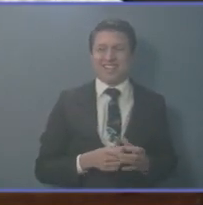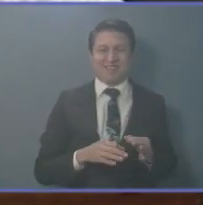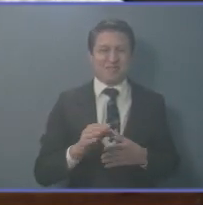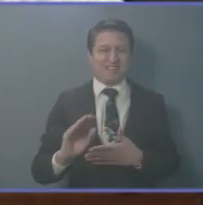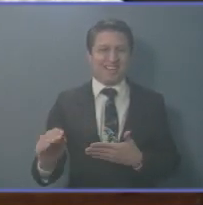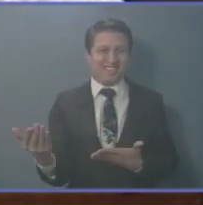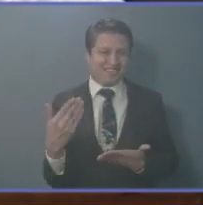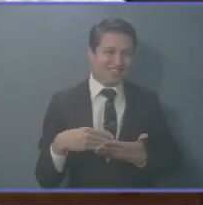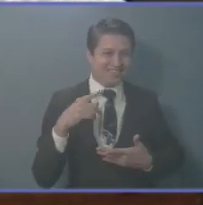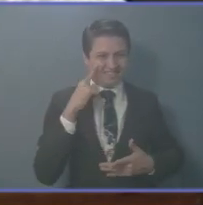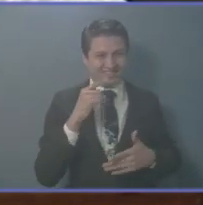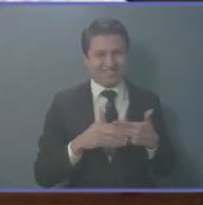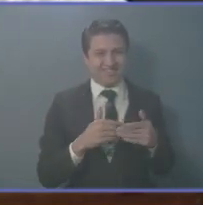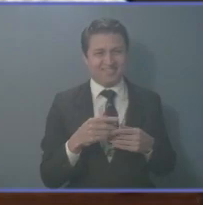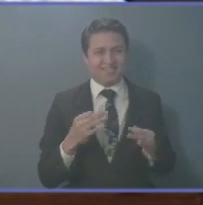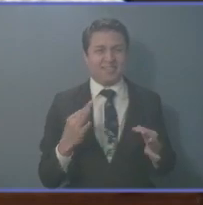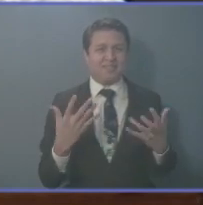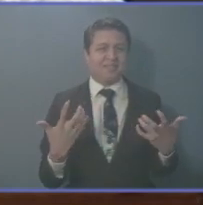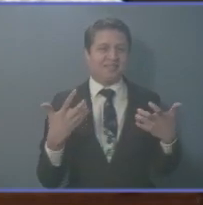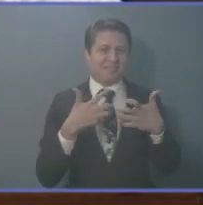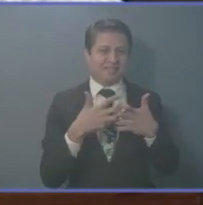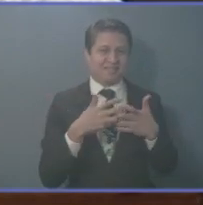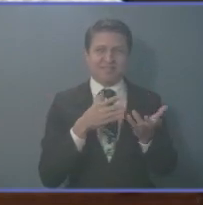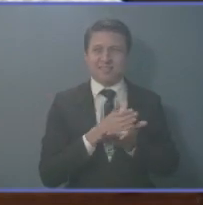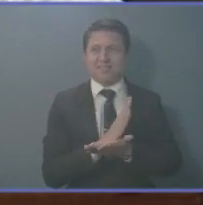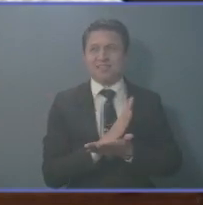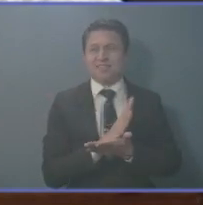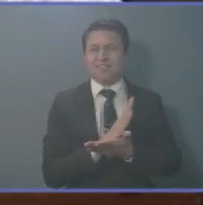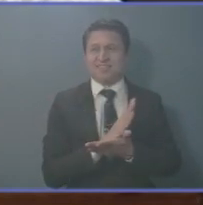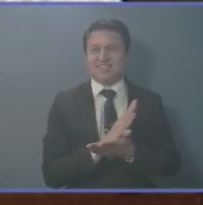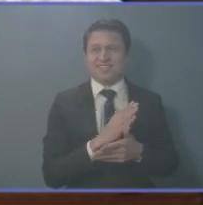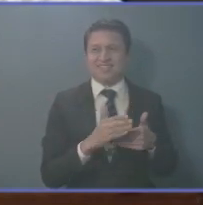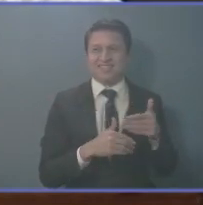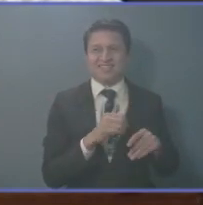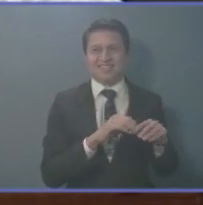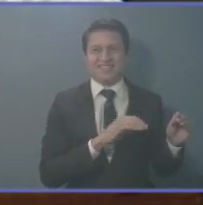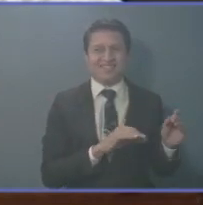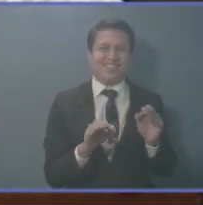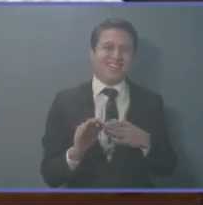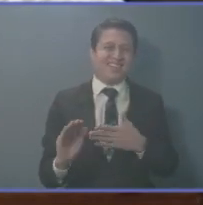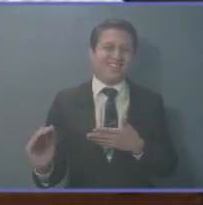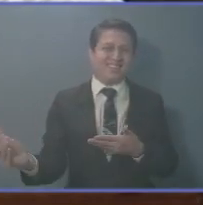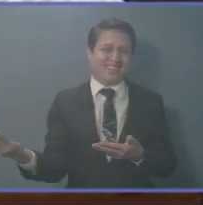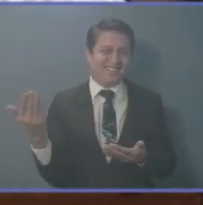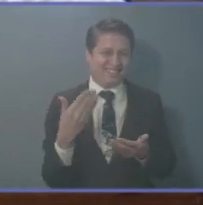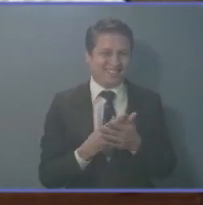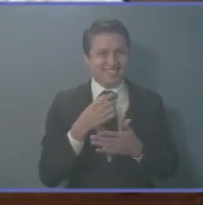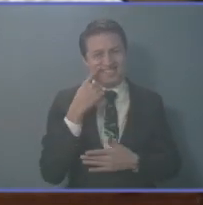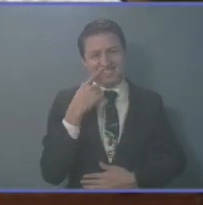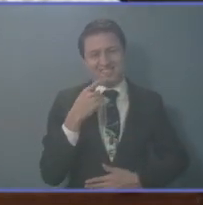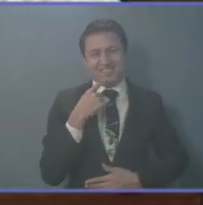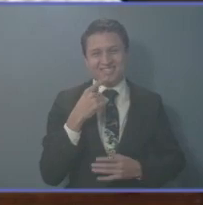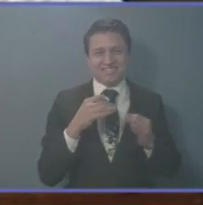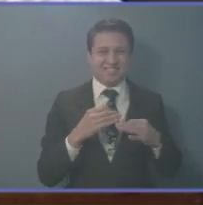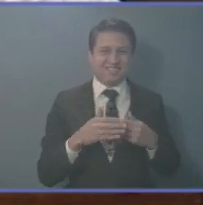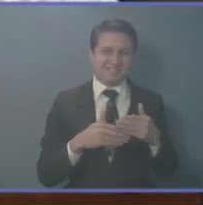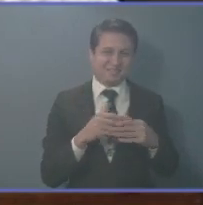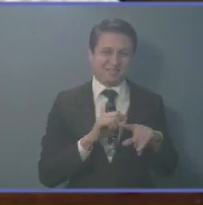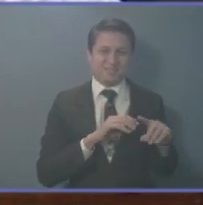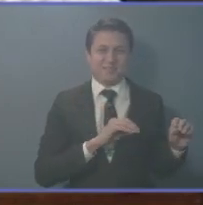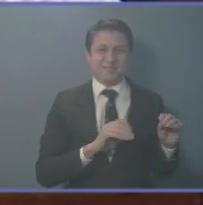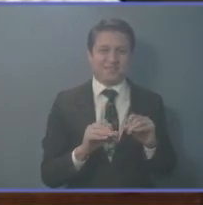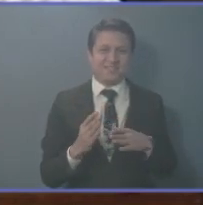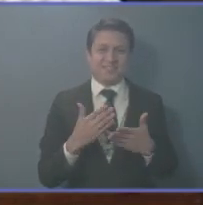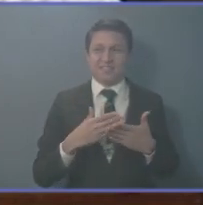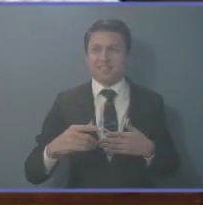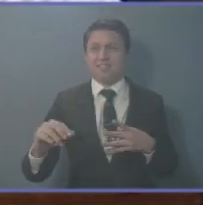es necesario que esta Asamblea Legislativa regule a través de una ley la forma de salvaguardar el derecho a la salud de los salvadoreños. Para ello, emite